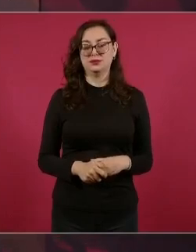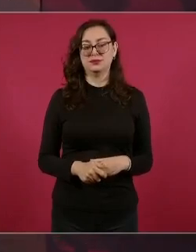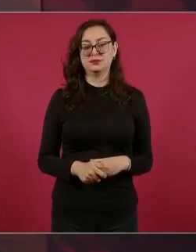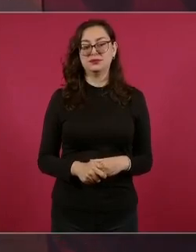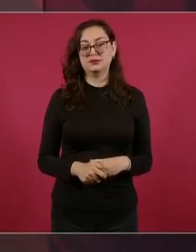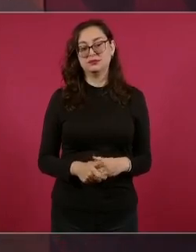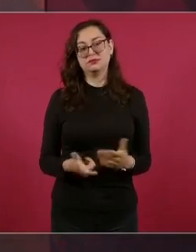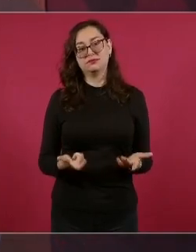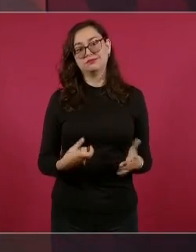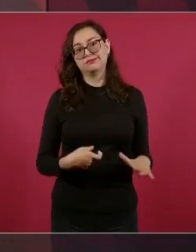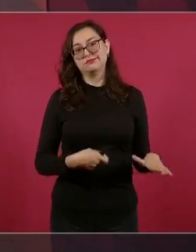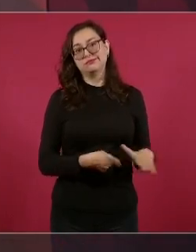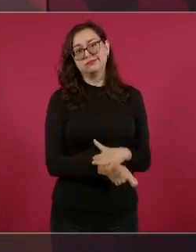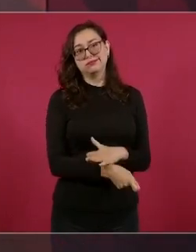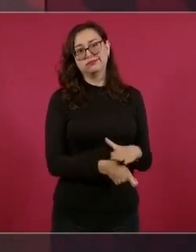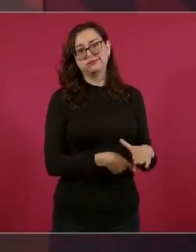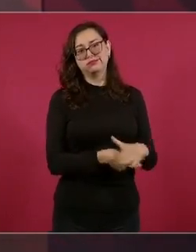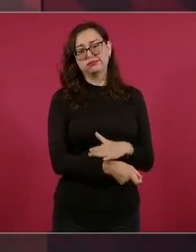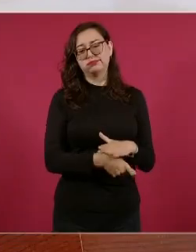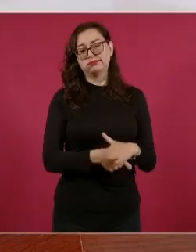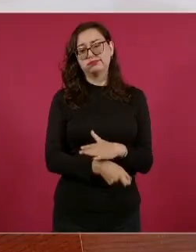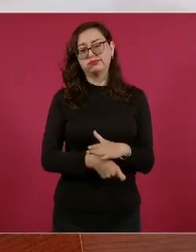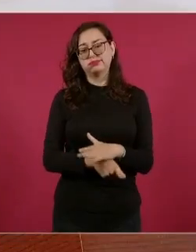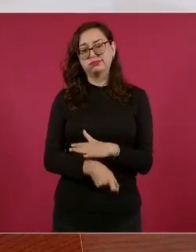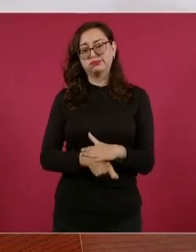por el reparto de los moches,